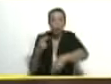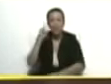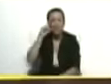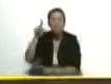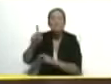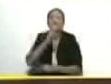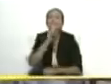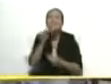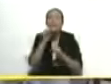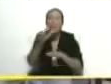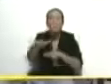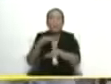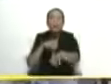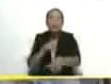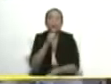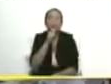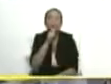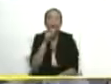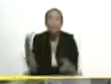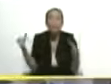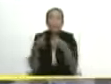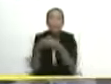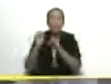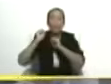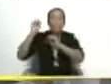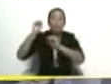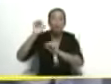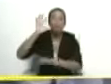dirigida mayoritariamente por el bloque de la patria.